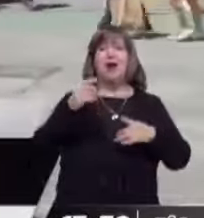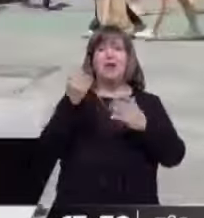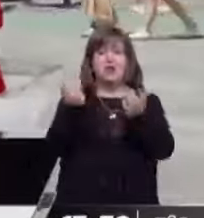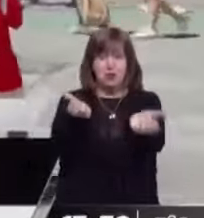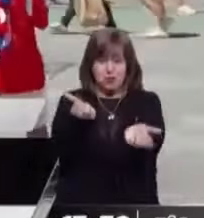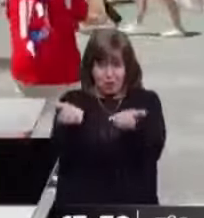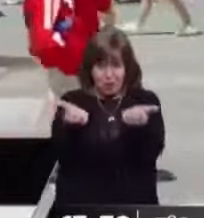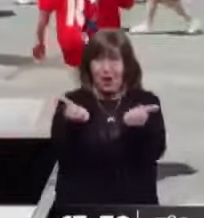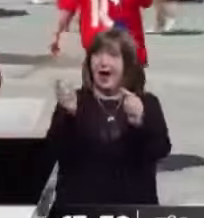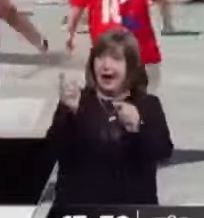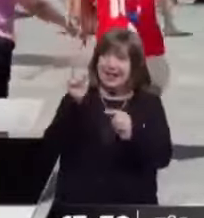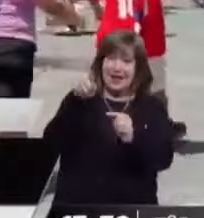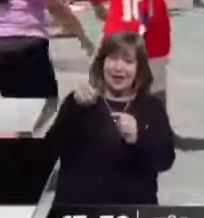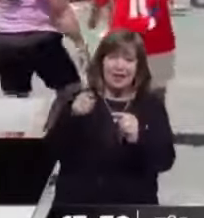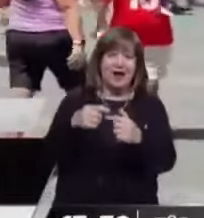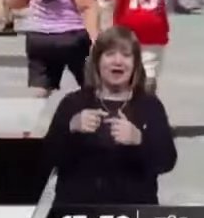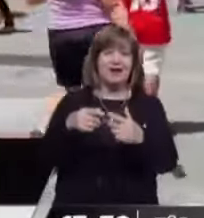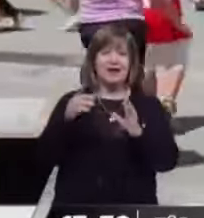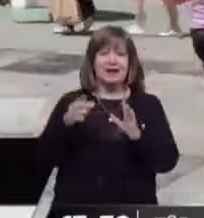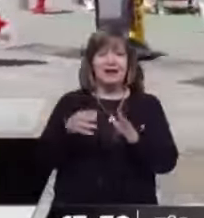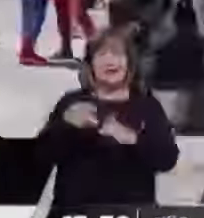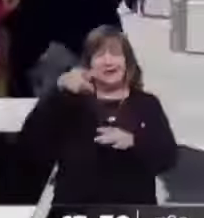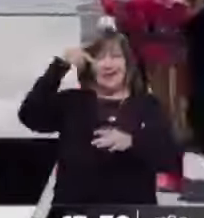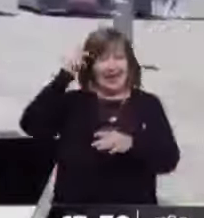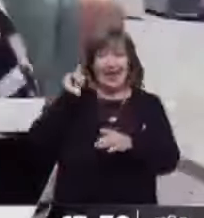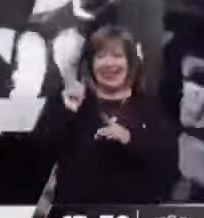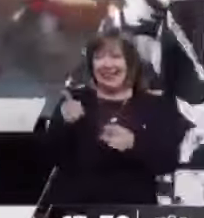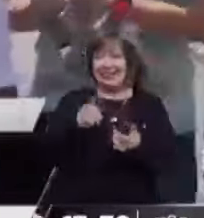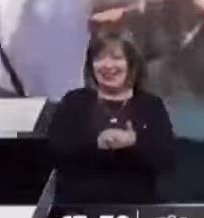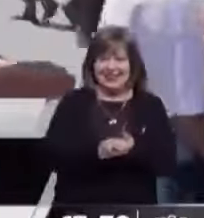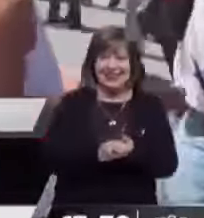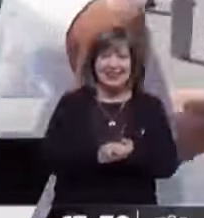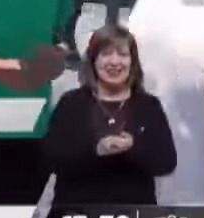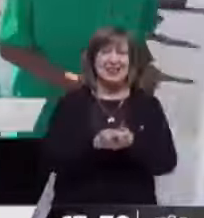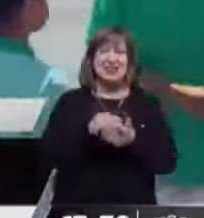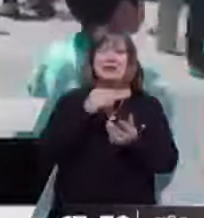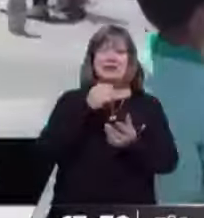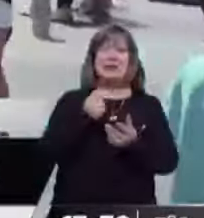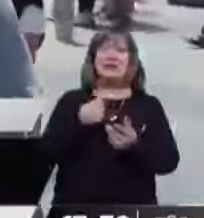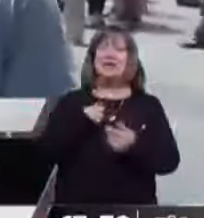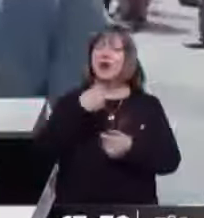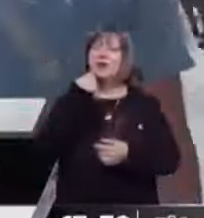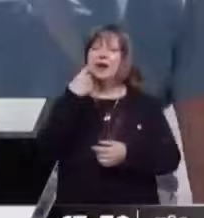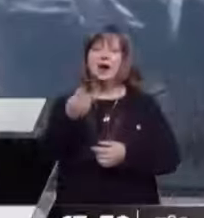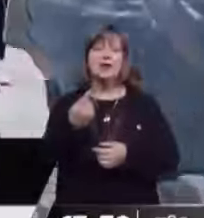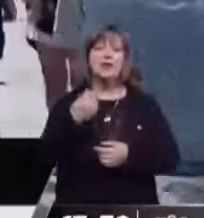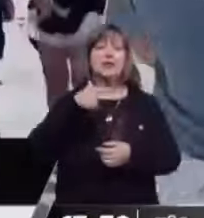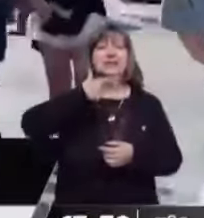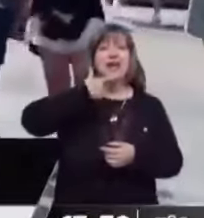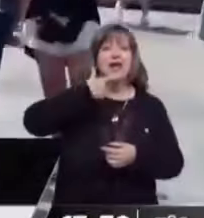que quieras tenés. Un chileno, de todo. ¿Compró algo en la Quinta Avenida o no? ¿Hay algo barato?